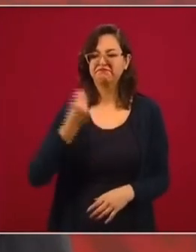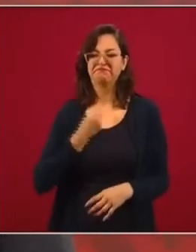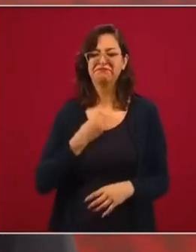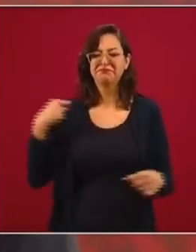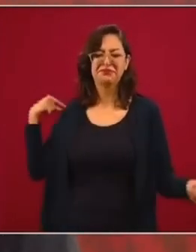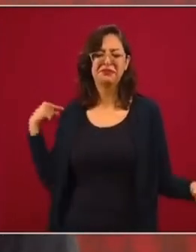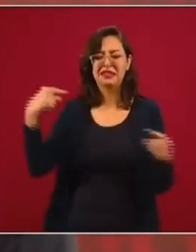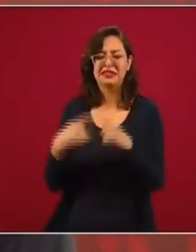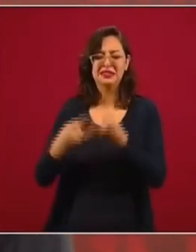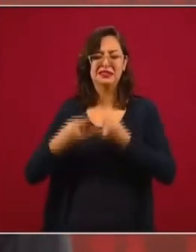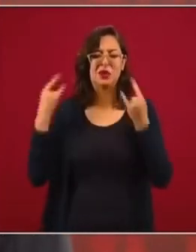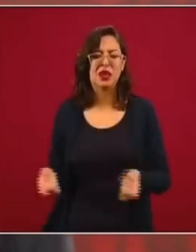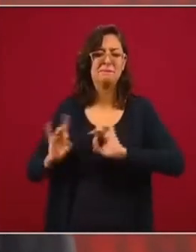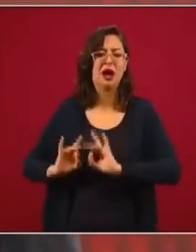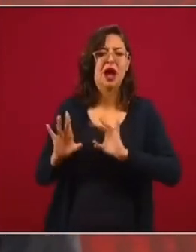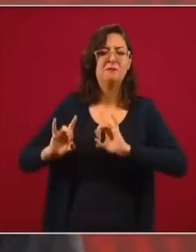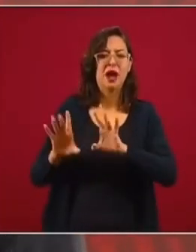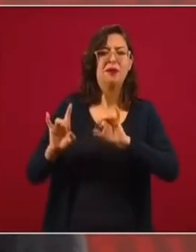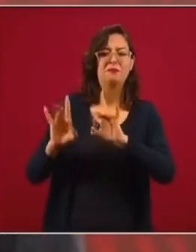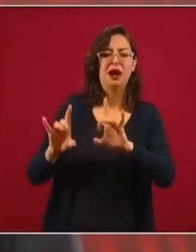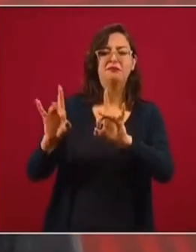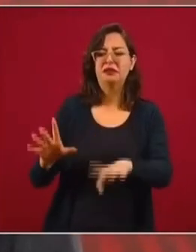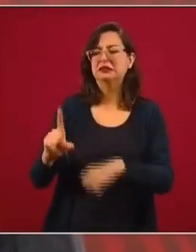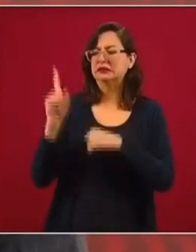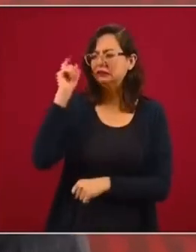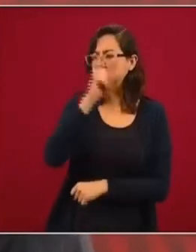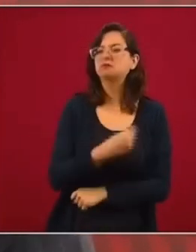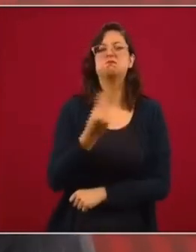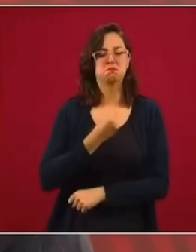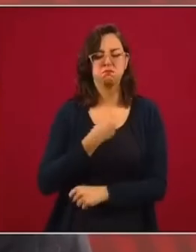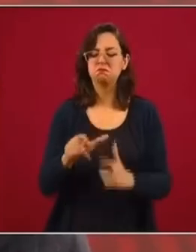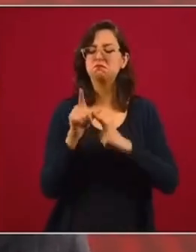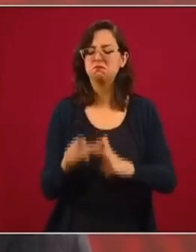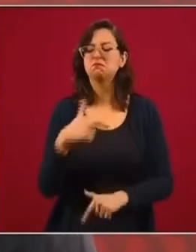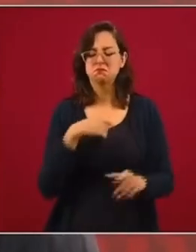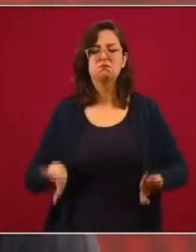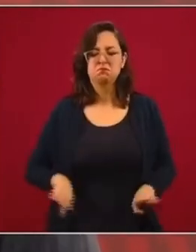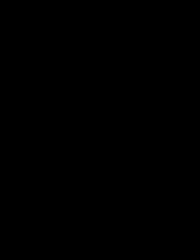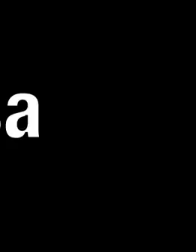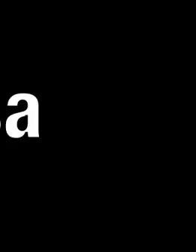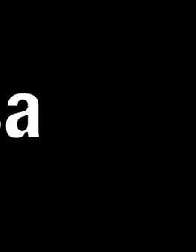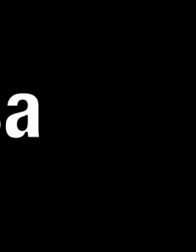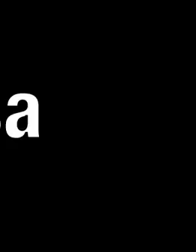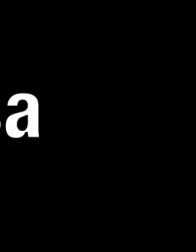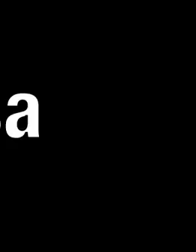todas las calamidades. Y por eso soy optimista. Y vamos a salir adelante.